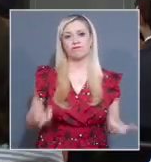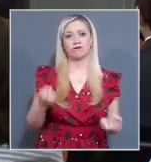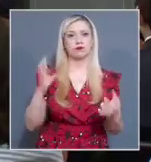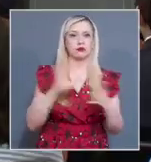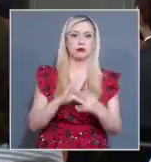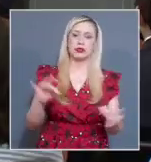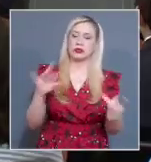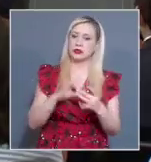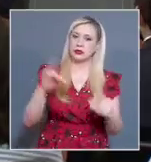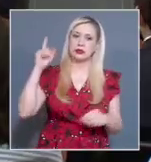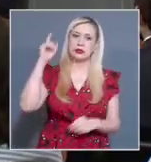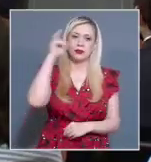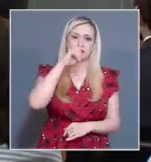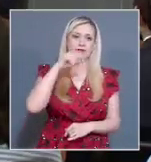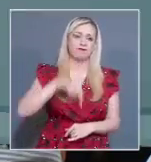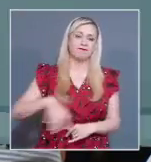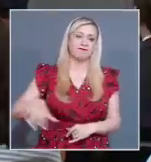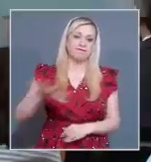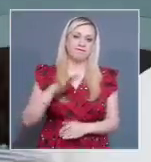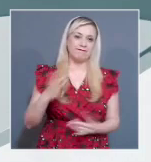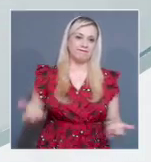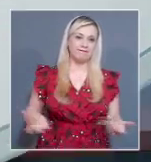Cedillo, Luz María Sánchez.